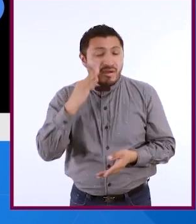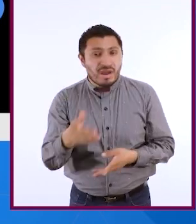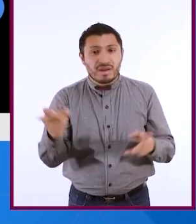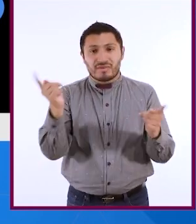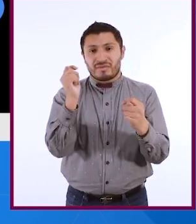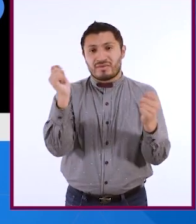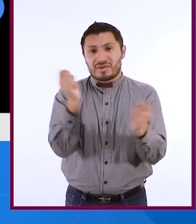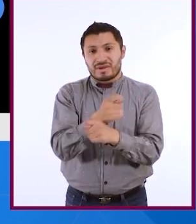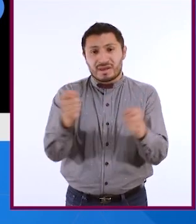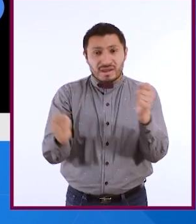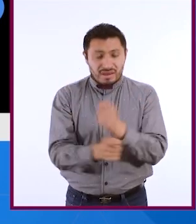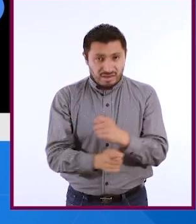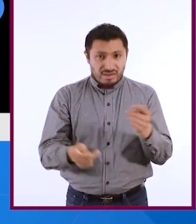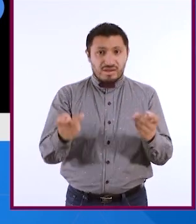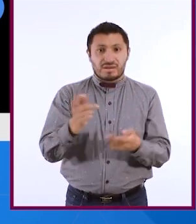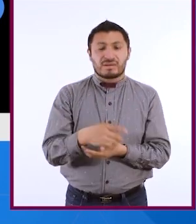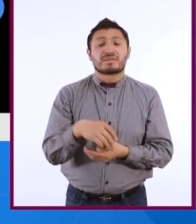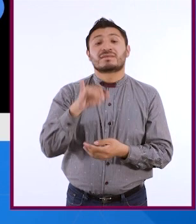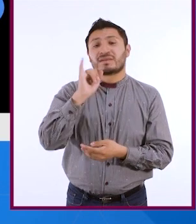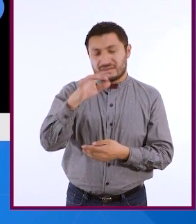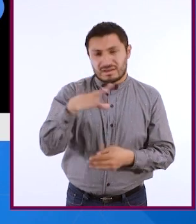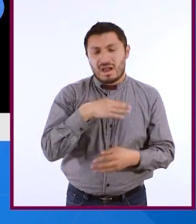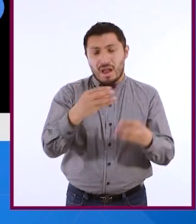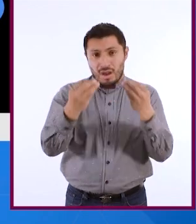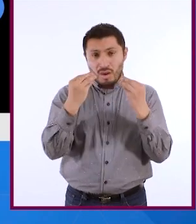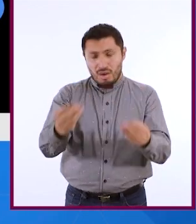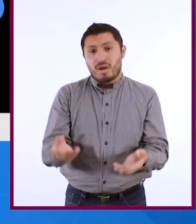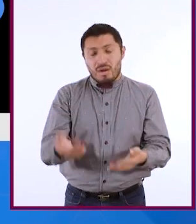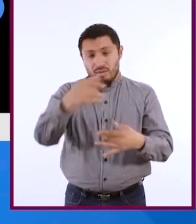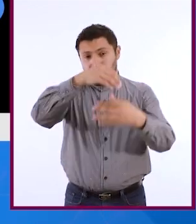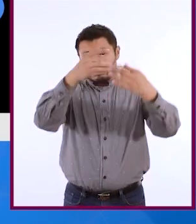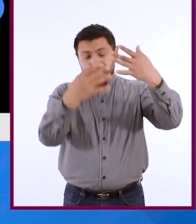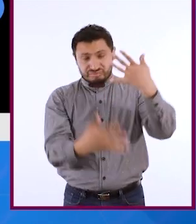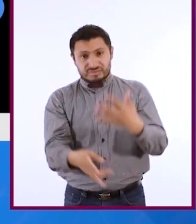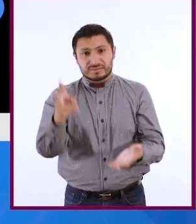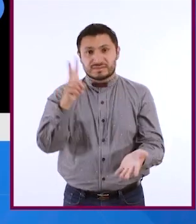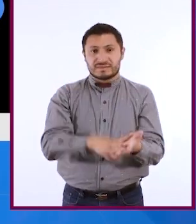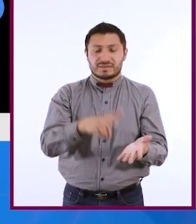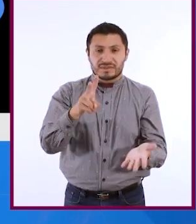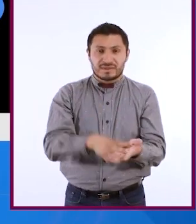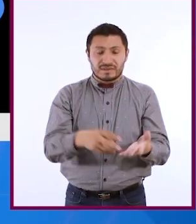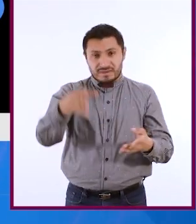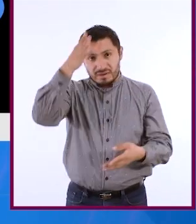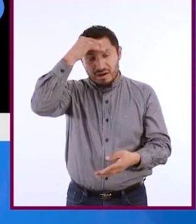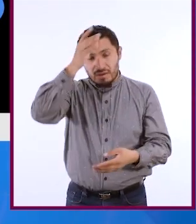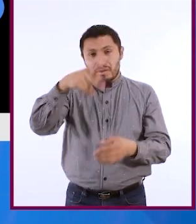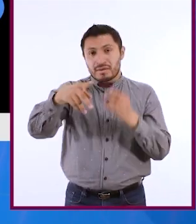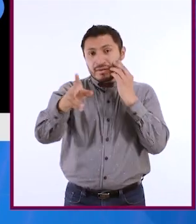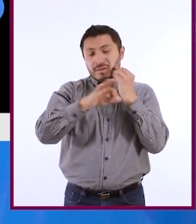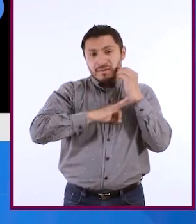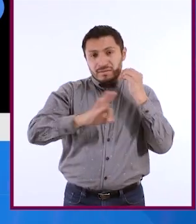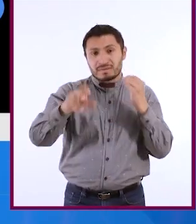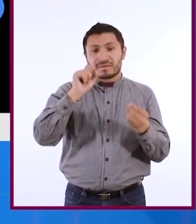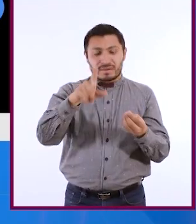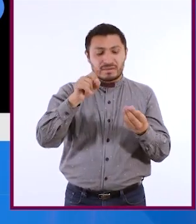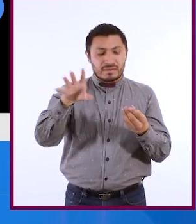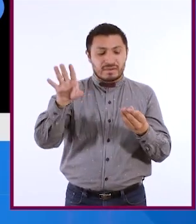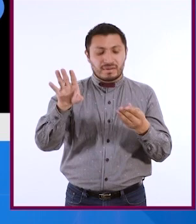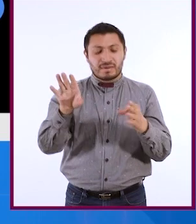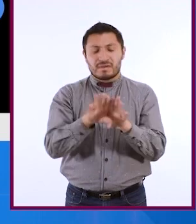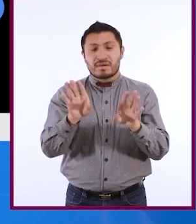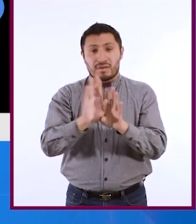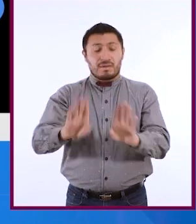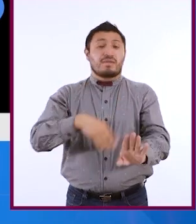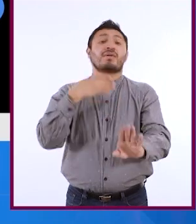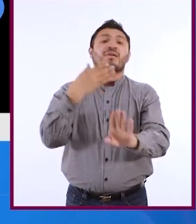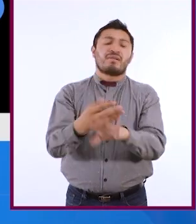TikTok. Pues sí, o sea, hay muchísimo contenido muy valioso, muy constructivo, pero luego también puede haber contenido que va